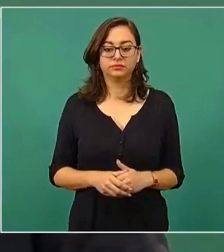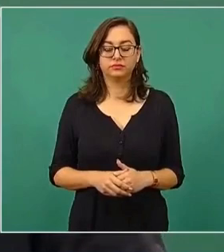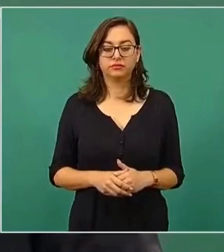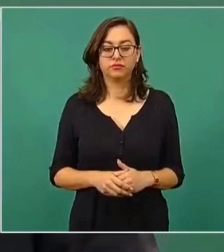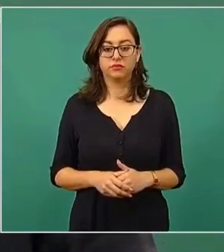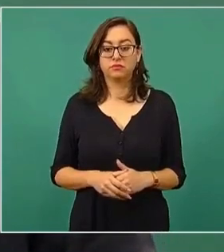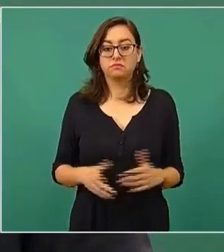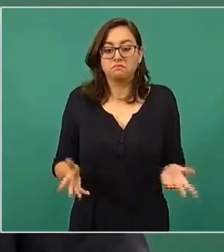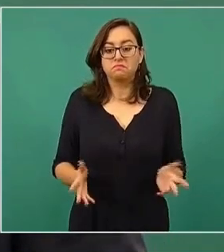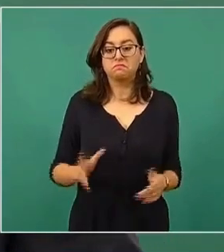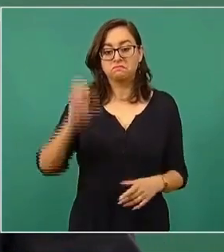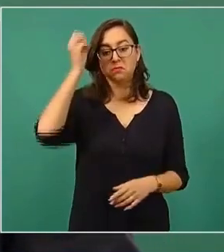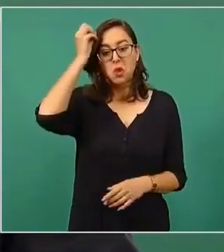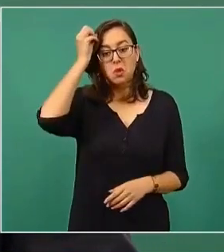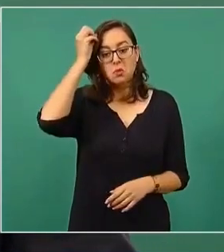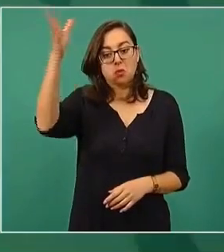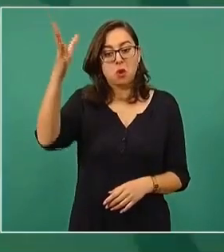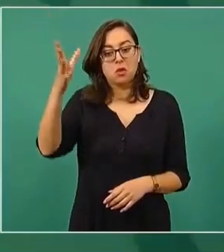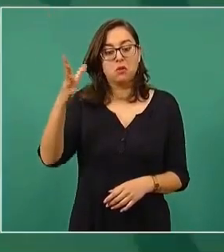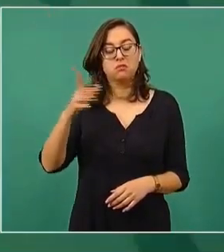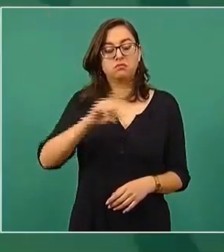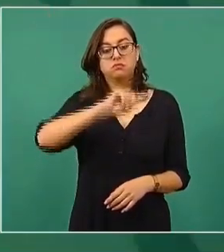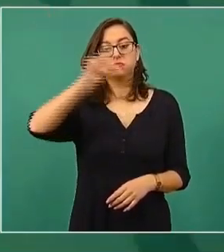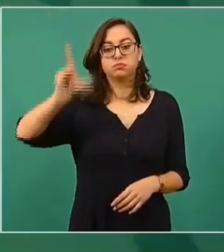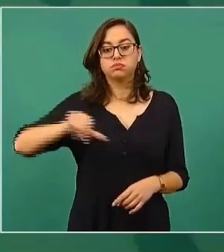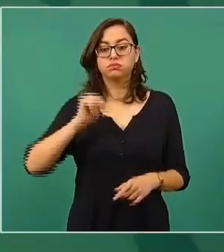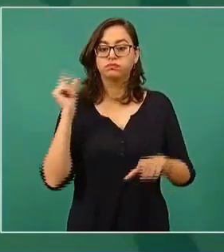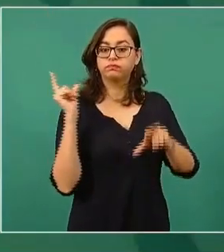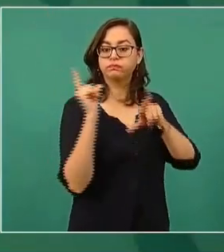se le olvidó y dejó la cartera.